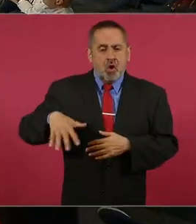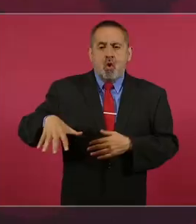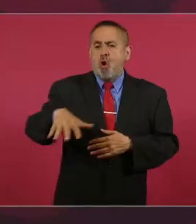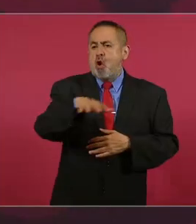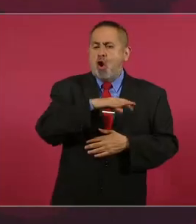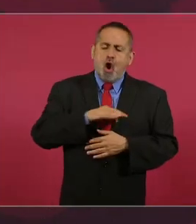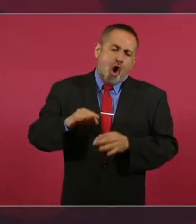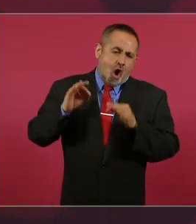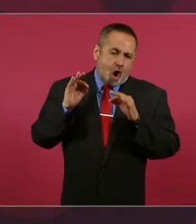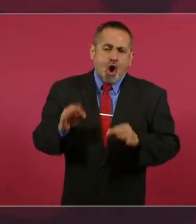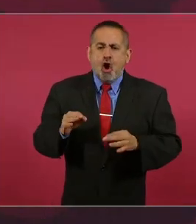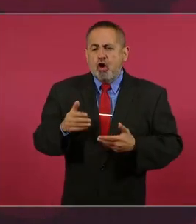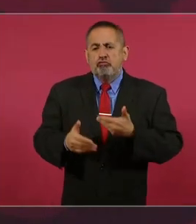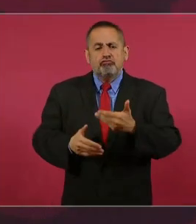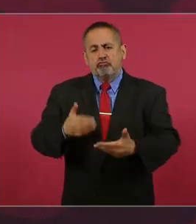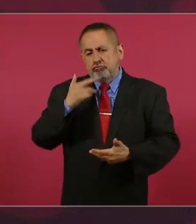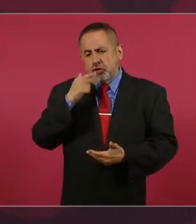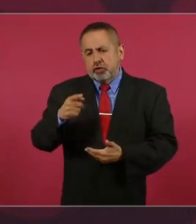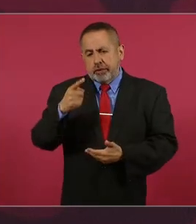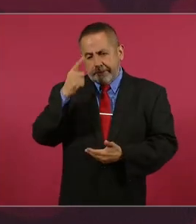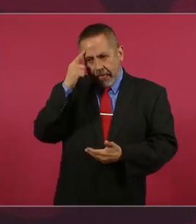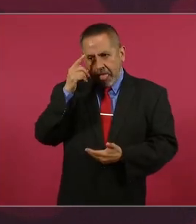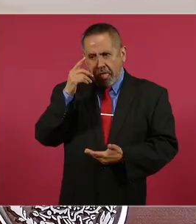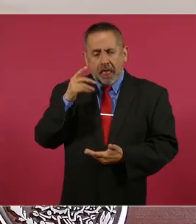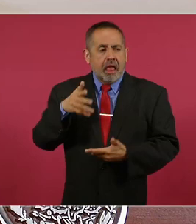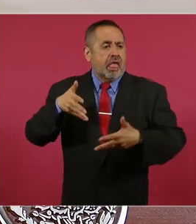que no se detengan las obras.